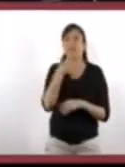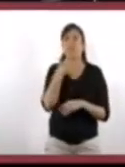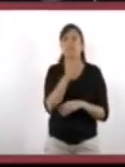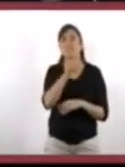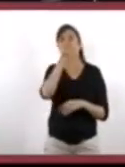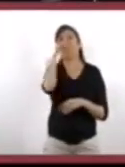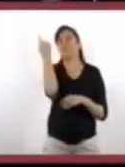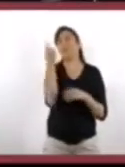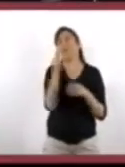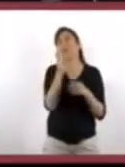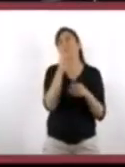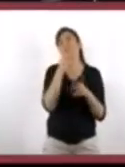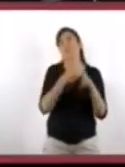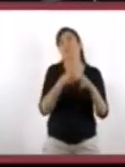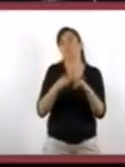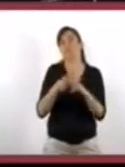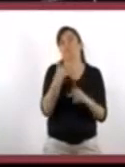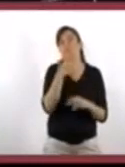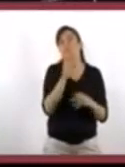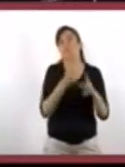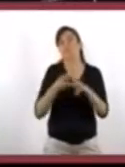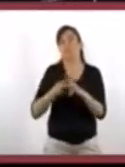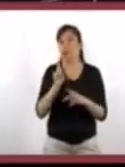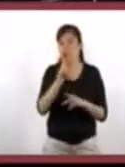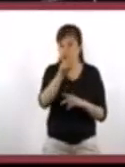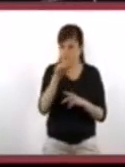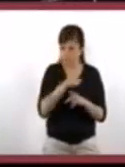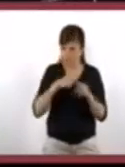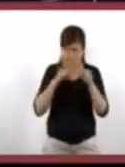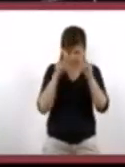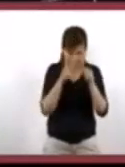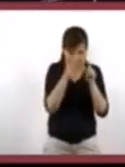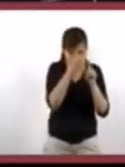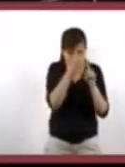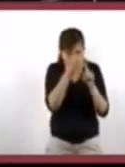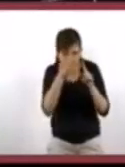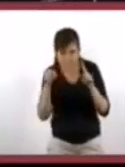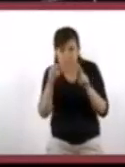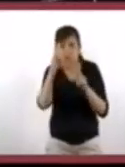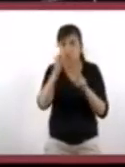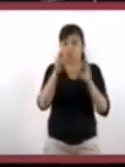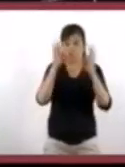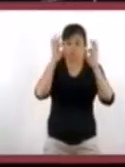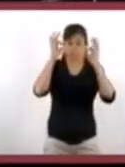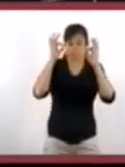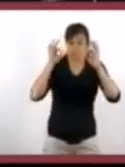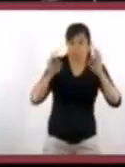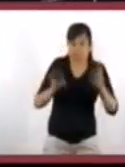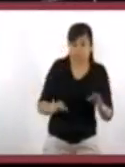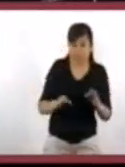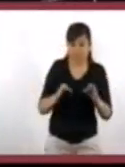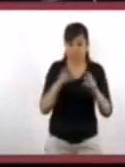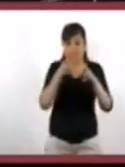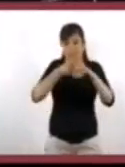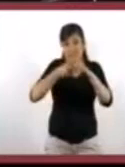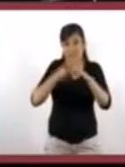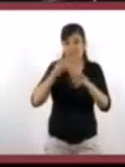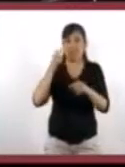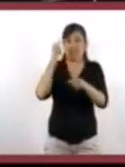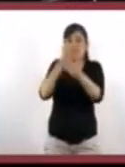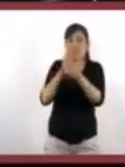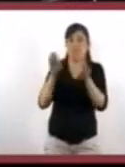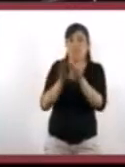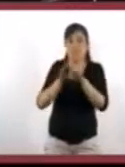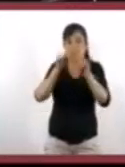dice, aquí esta es la manera de calcular la media aritmética, esta es su definición estricta. No es un cálculo puro, como así decirlo, como cuando se descubrió